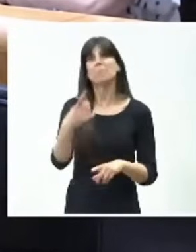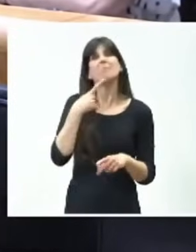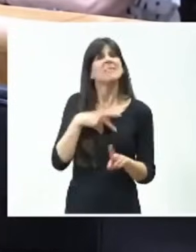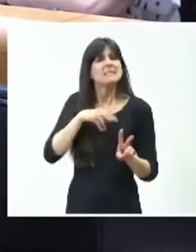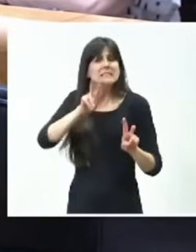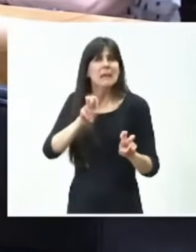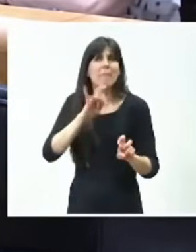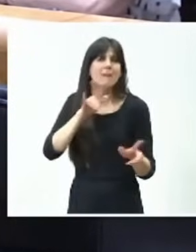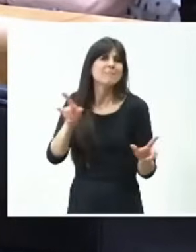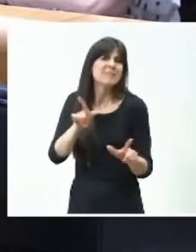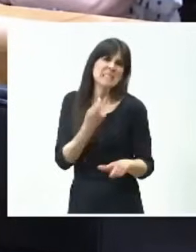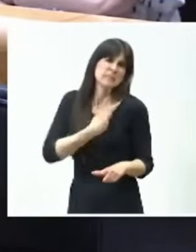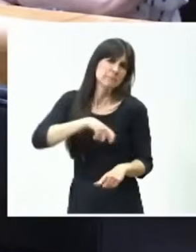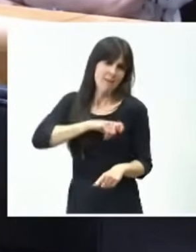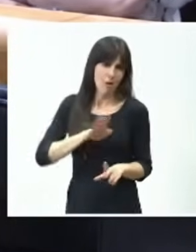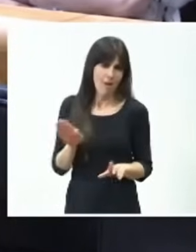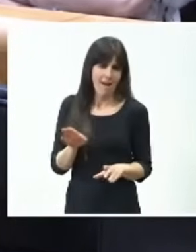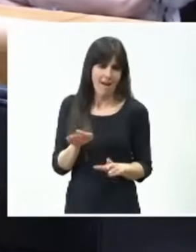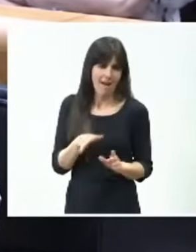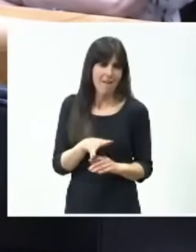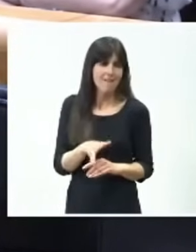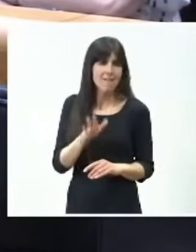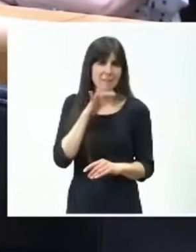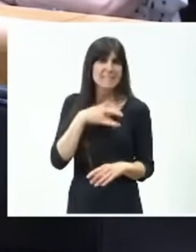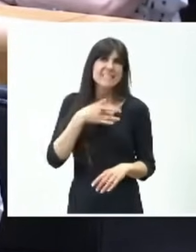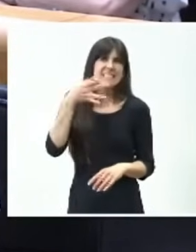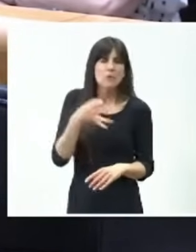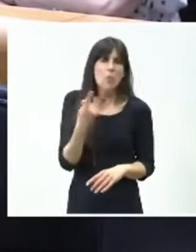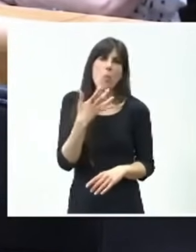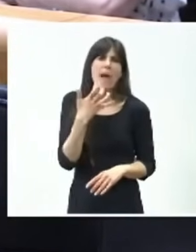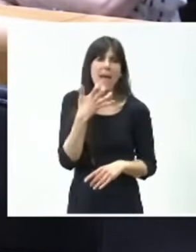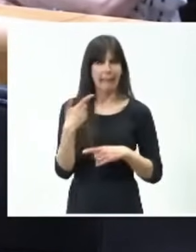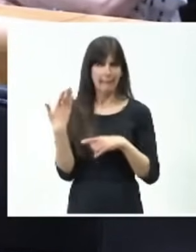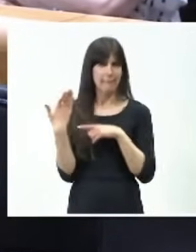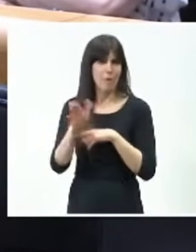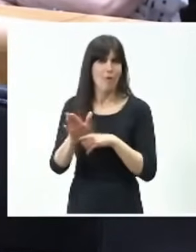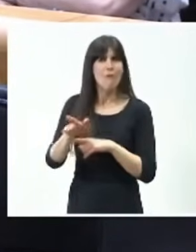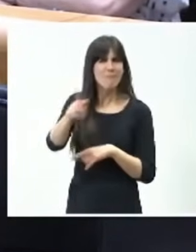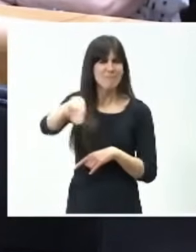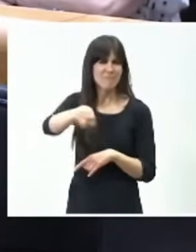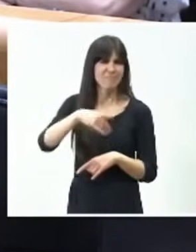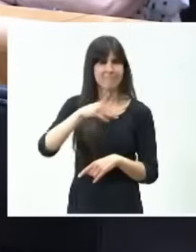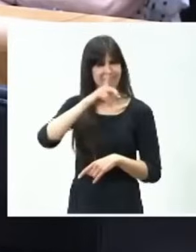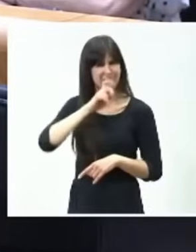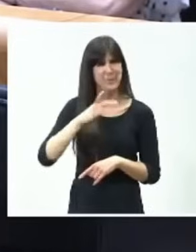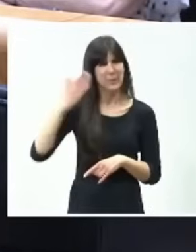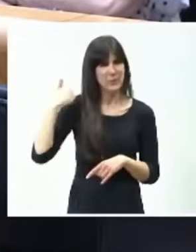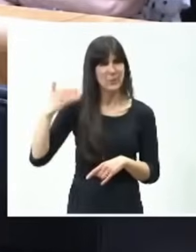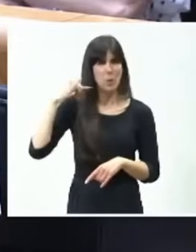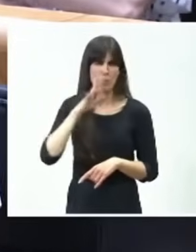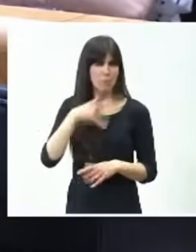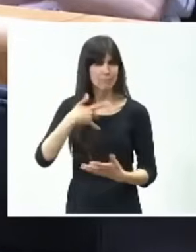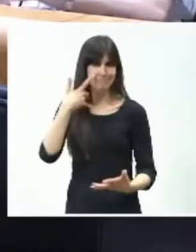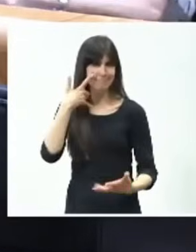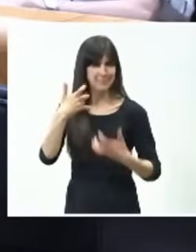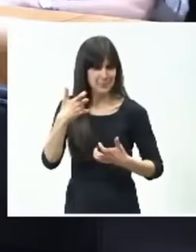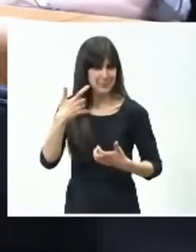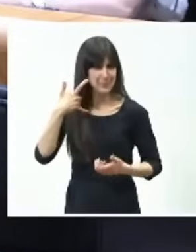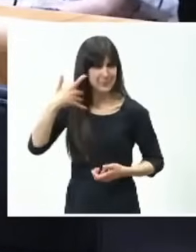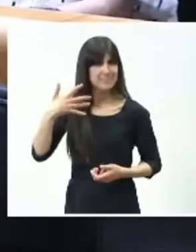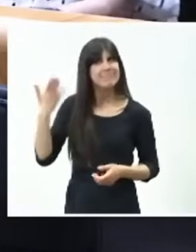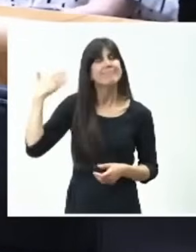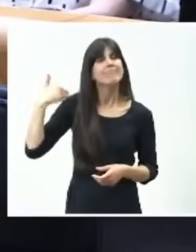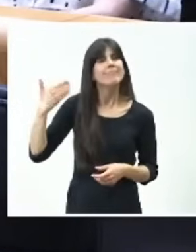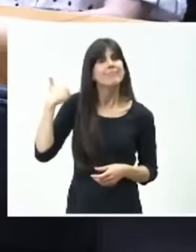de Televisión Española. Voy a traerle seguramente un ejemplo que ustedes recordarán porque fue muy llamativo. Hace